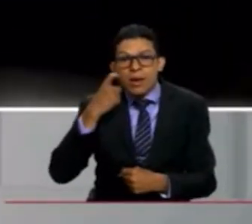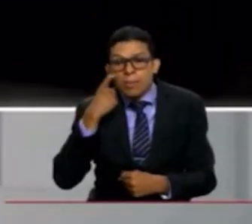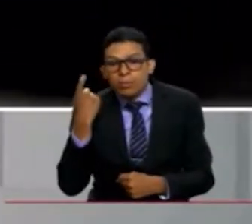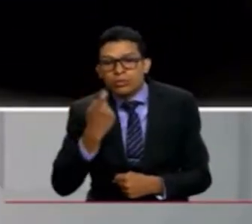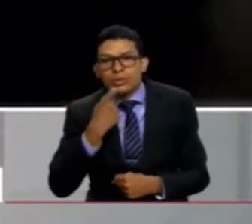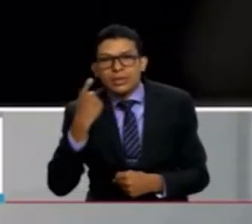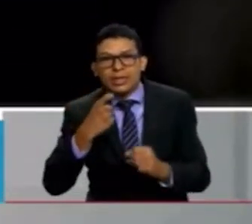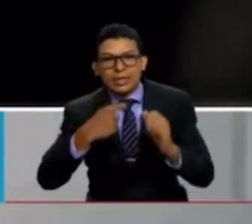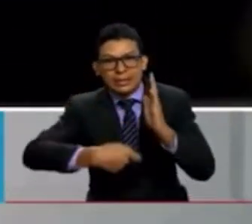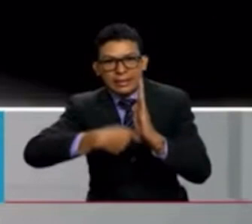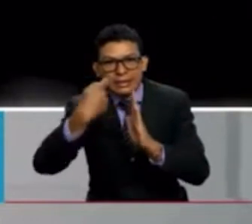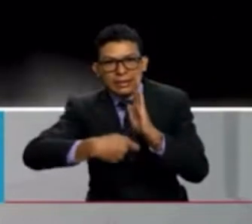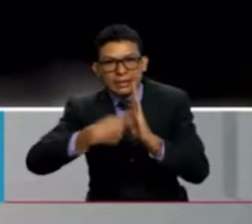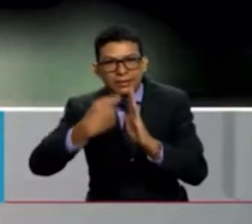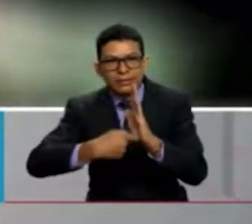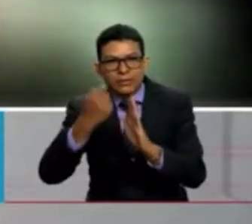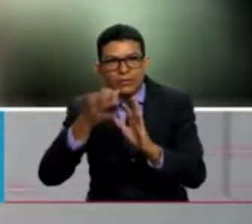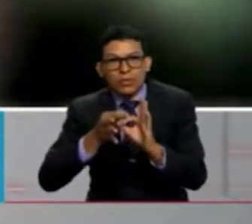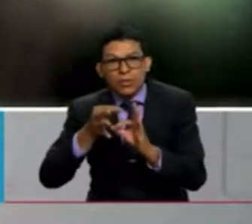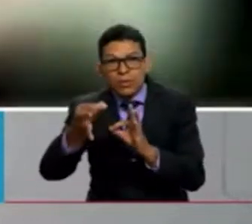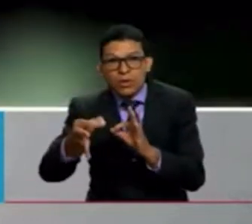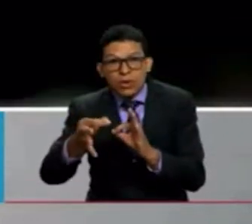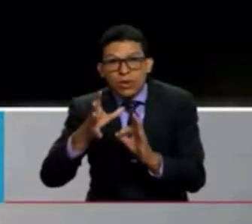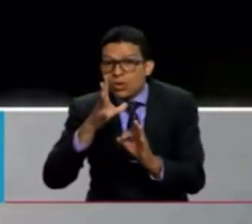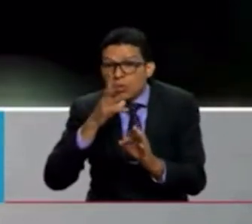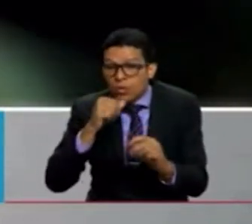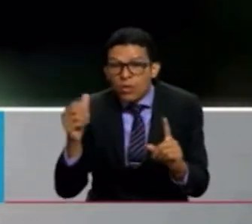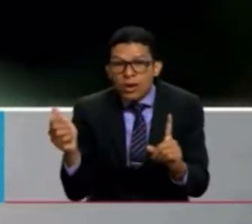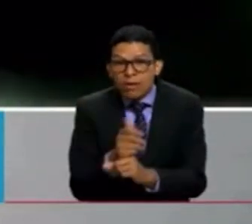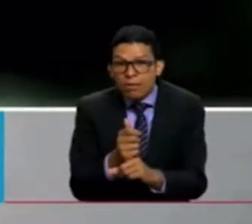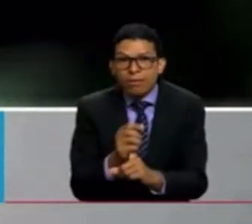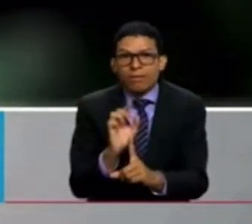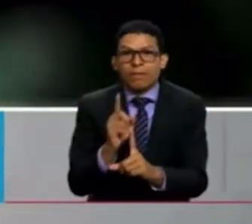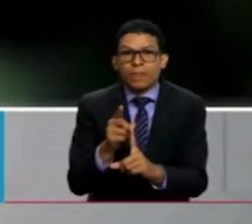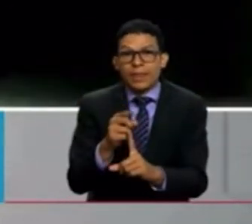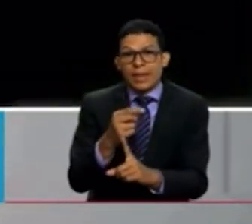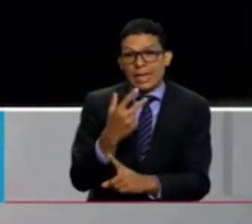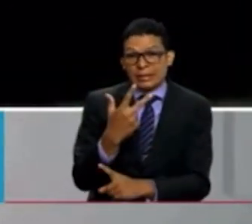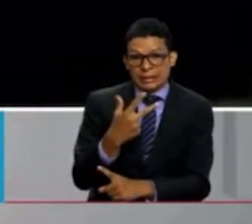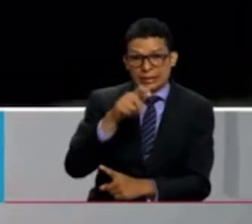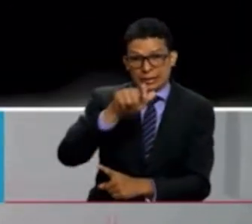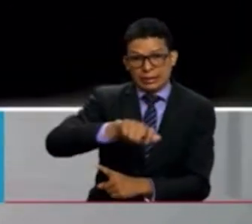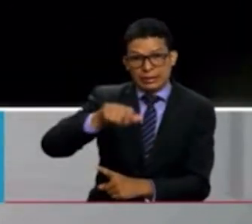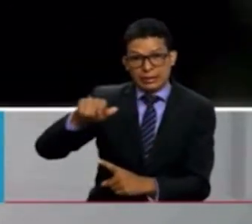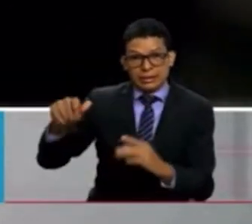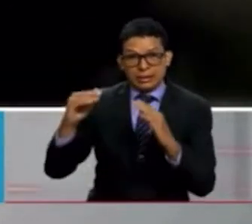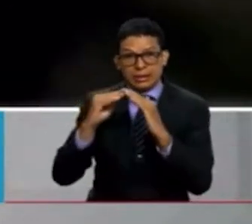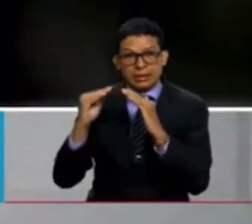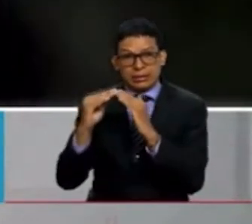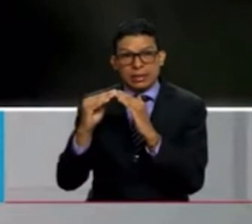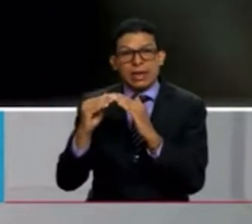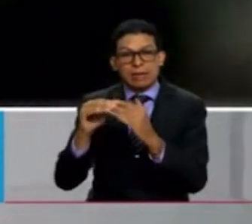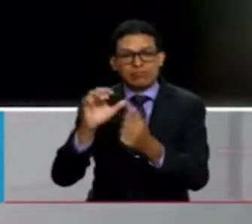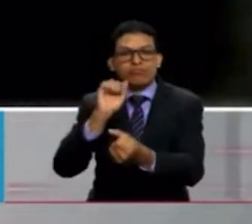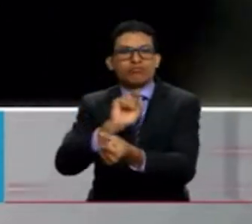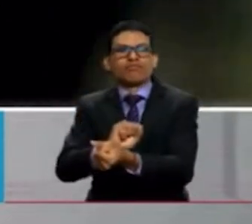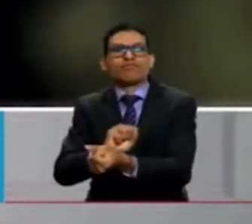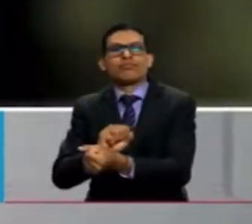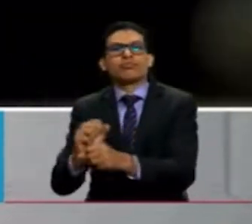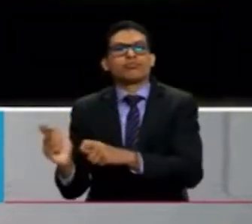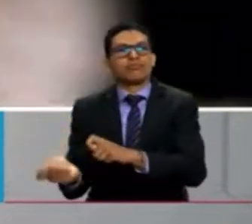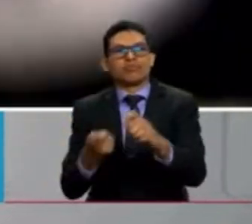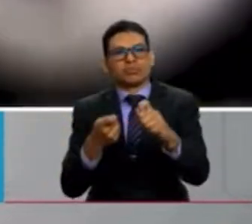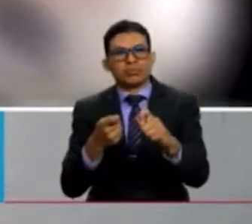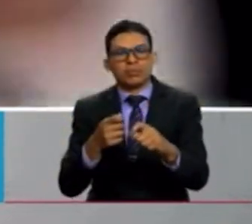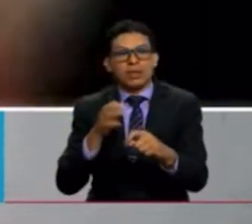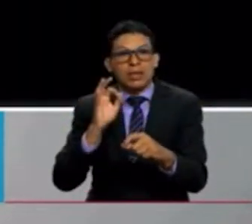del corregimiento La Guayacana. Al no hallar el estupefaciente, tres personas que estaban en el inmueble fueron sometidas y vía